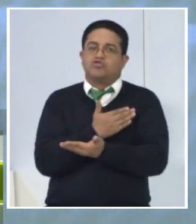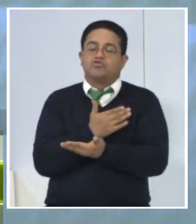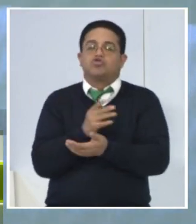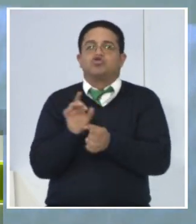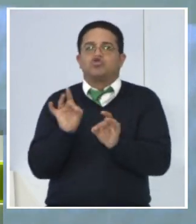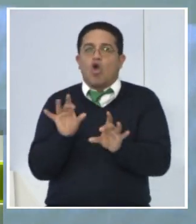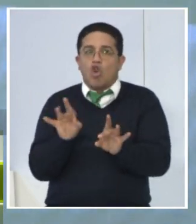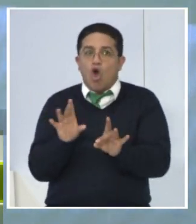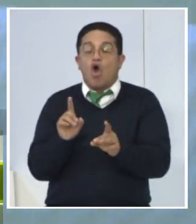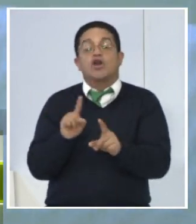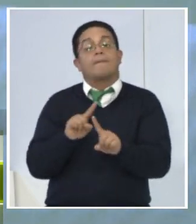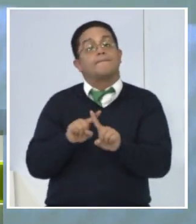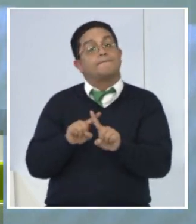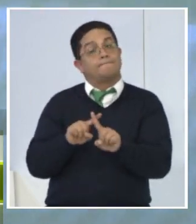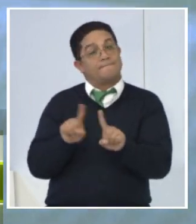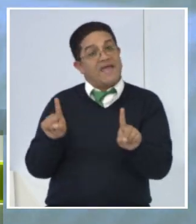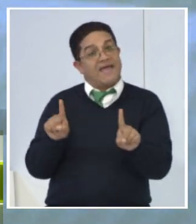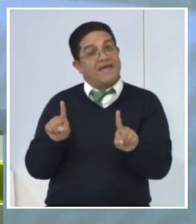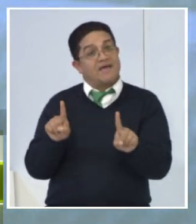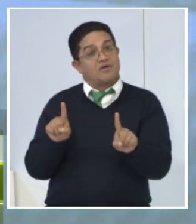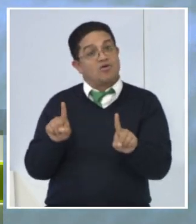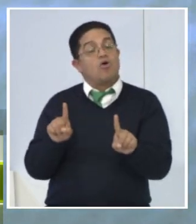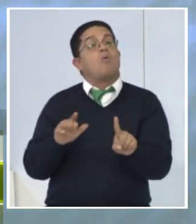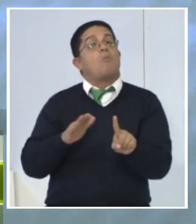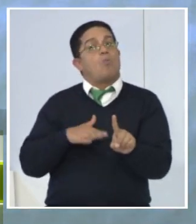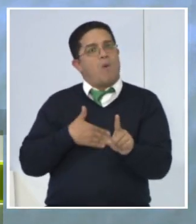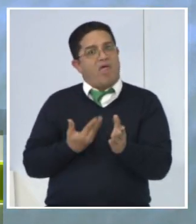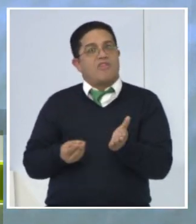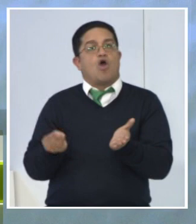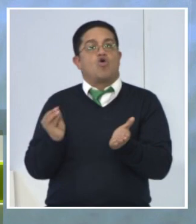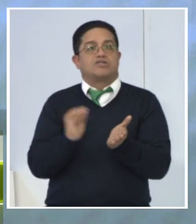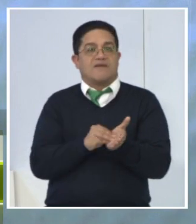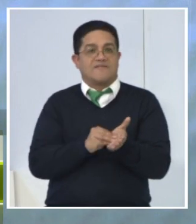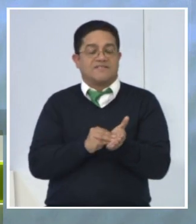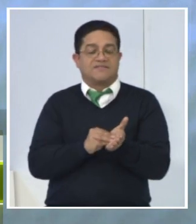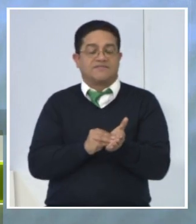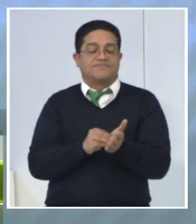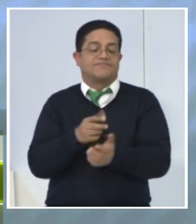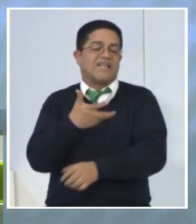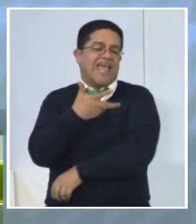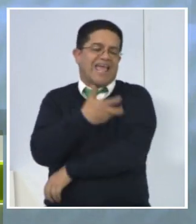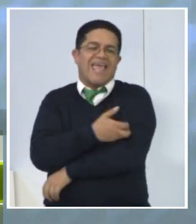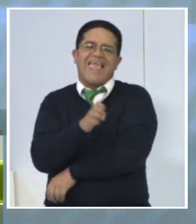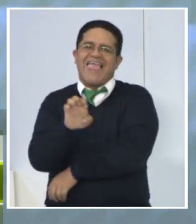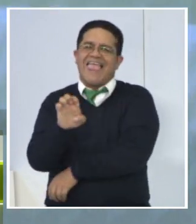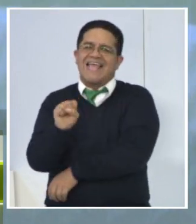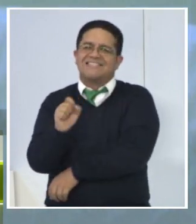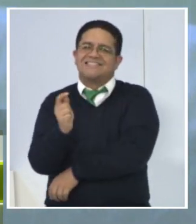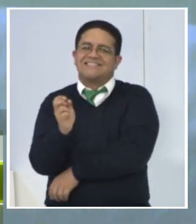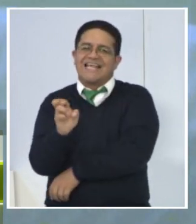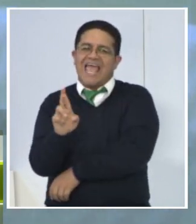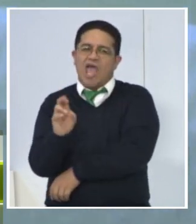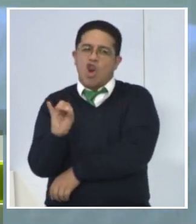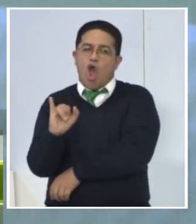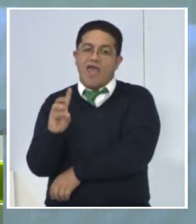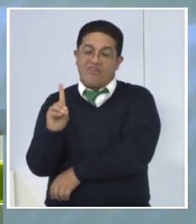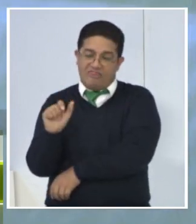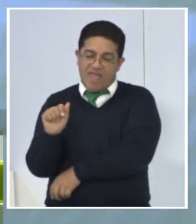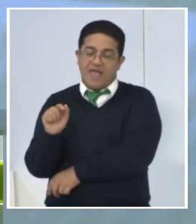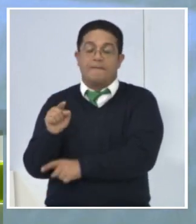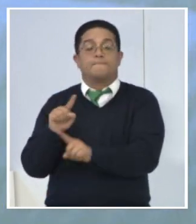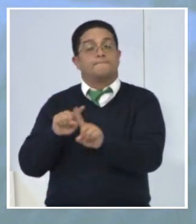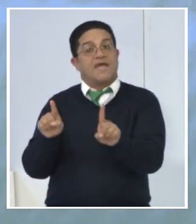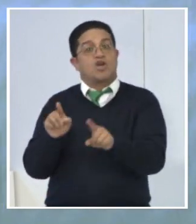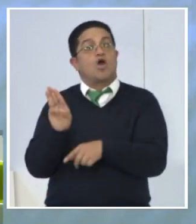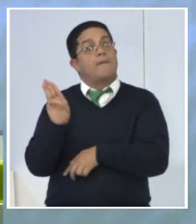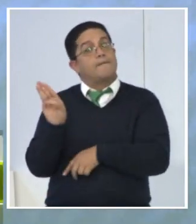¿ok? Pero esto puede recidivar, ¿ok? El uso de esteroides o el uso de plasma rico en plaquetas no quiere decir que es